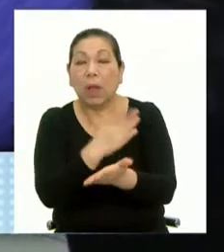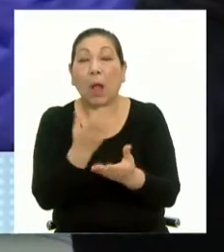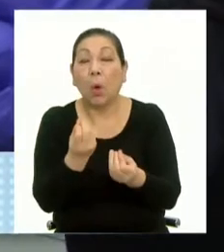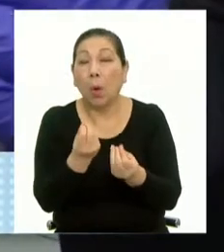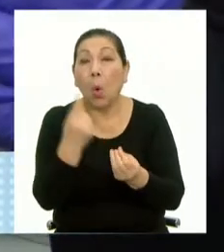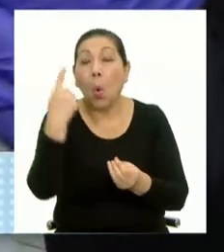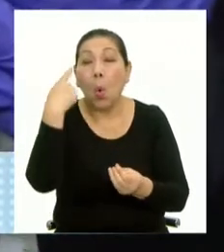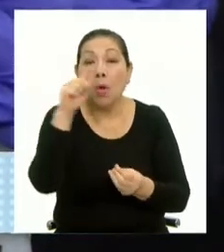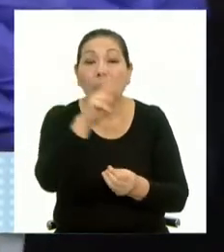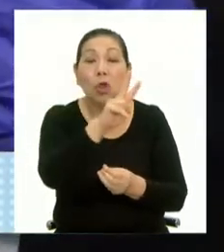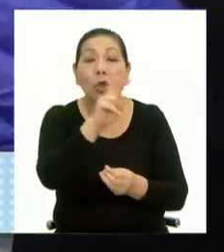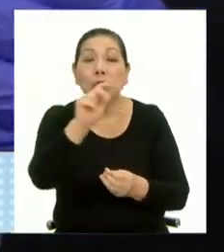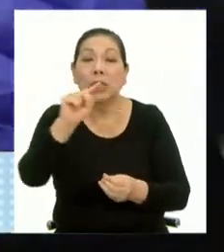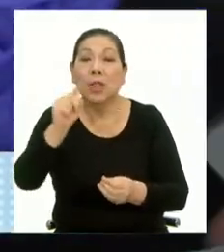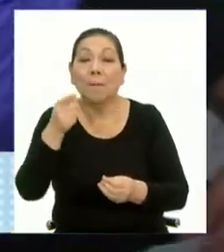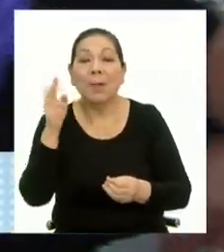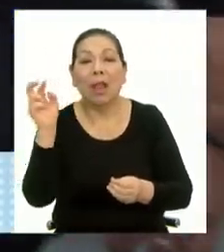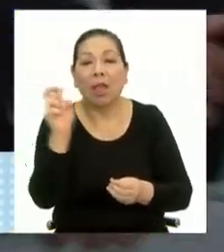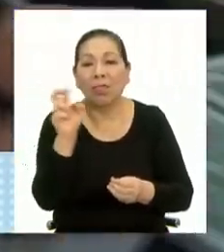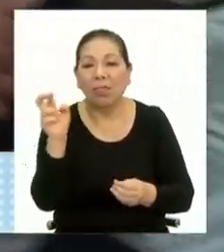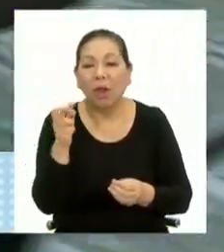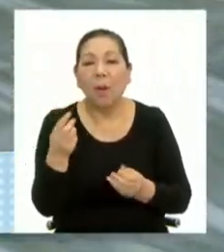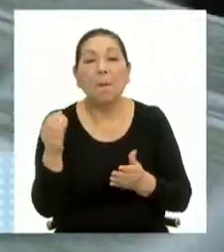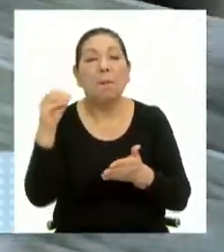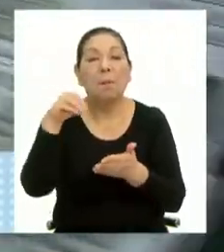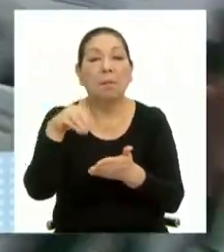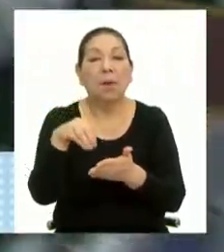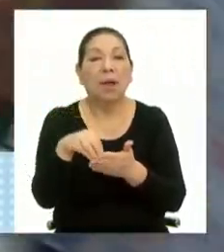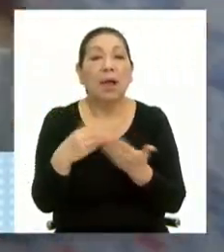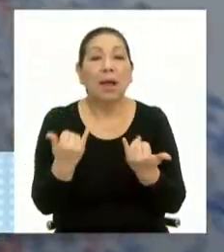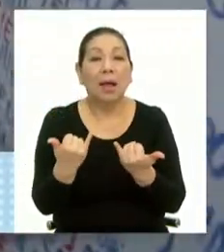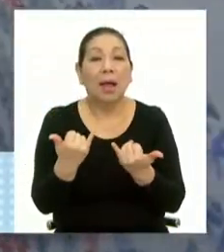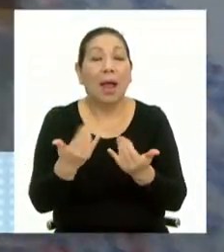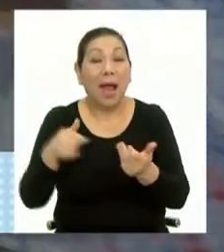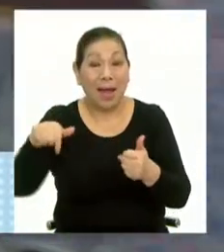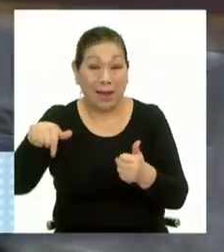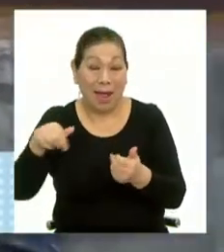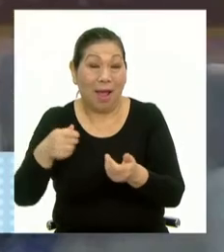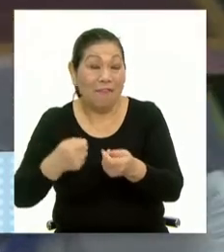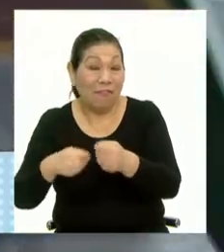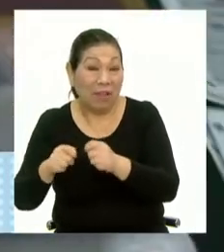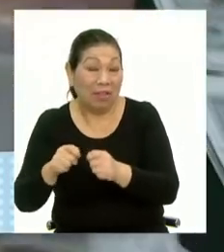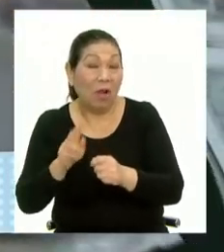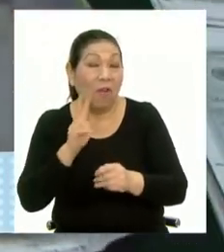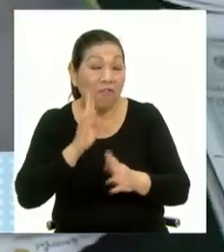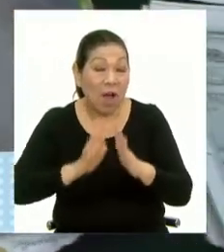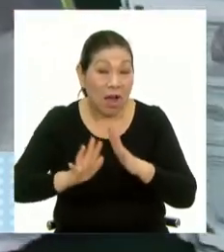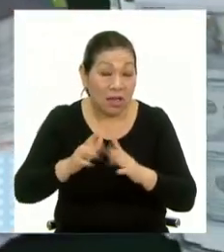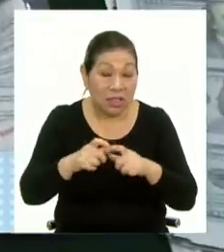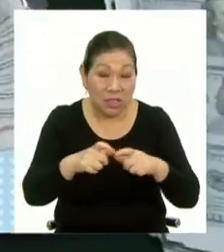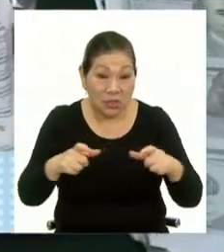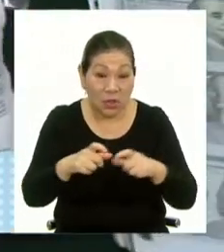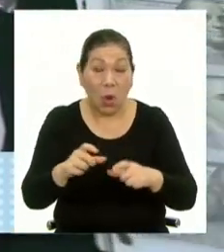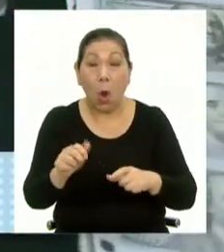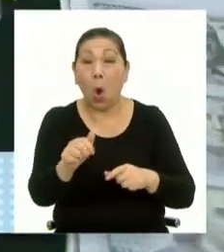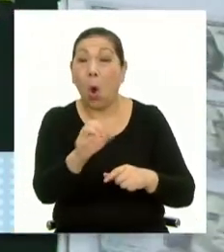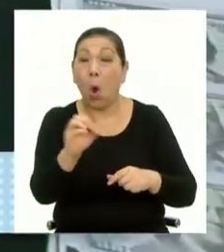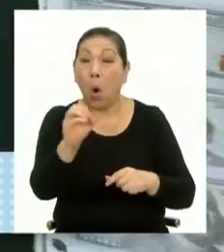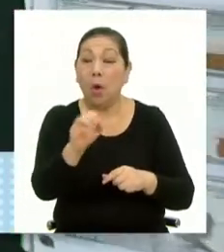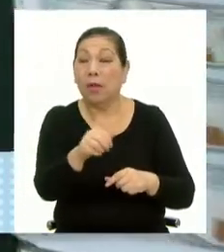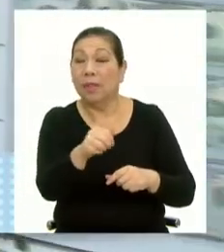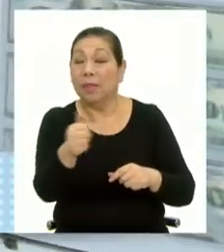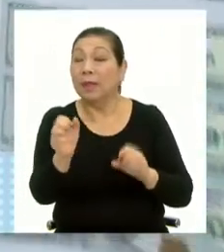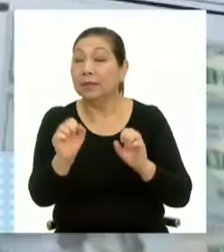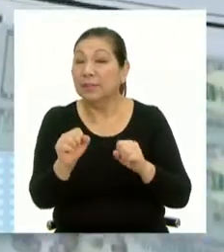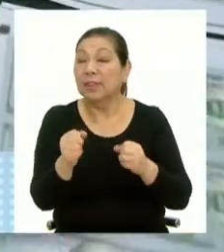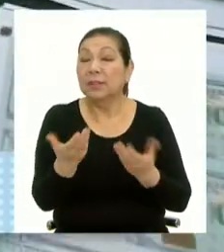suman $1.200.000 que iban a ser puestos tanto en el mercado nacional y, según la investigación, podemos